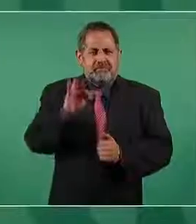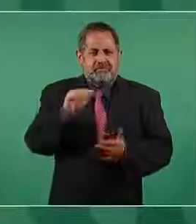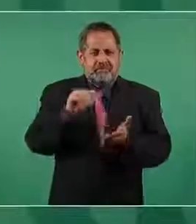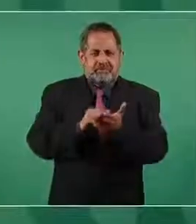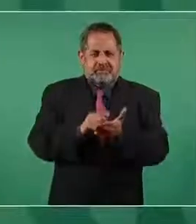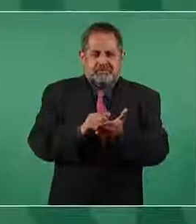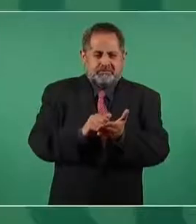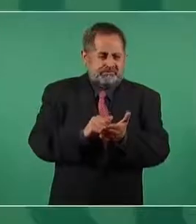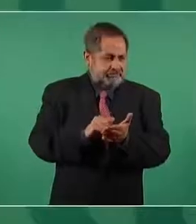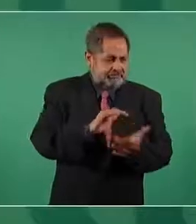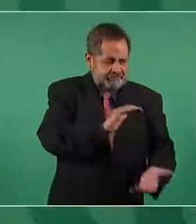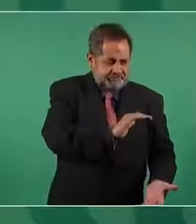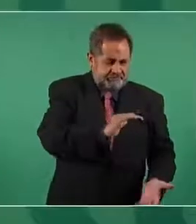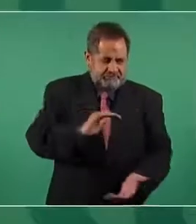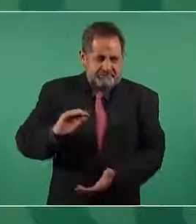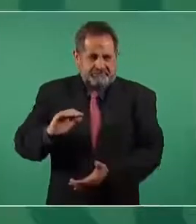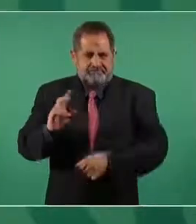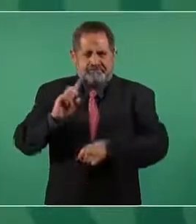40,000 barriles diarios,